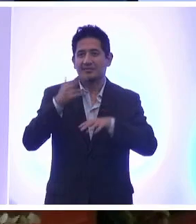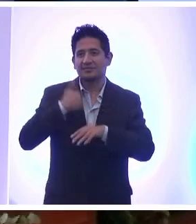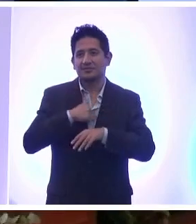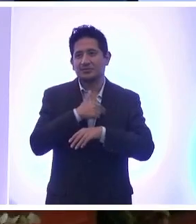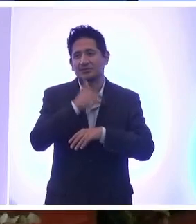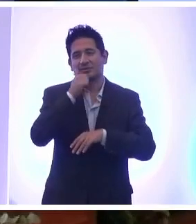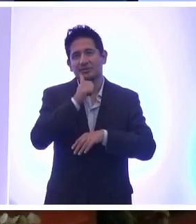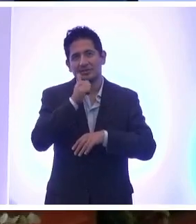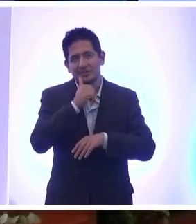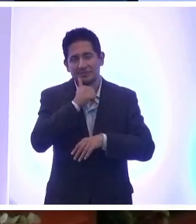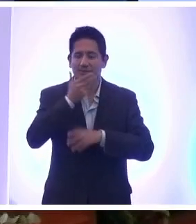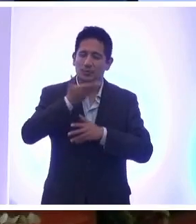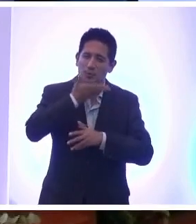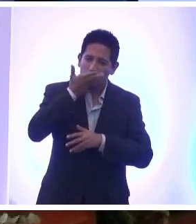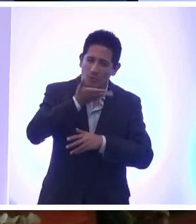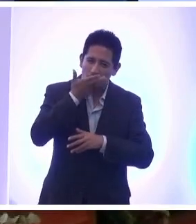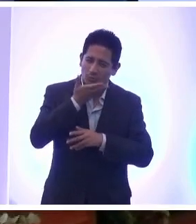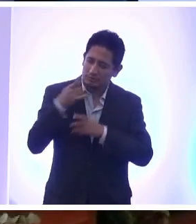al